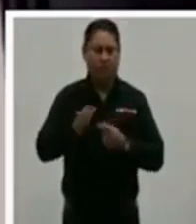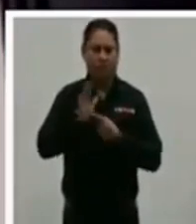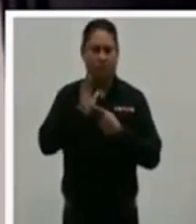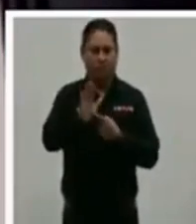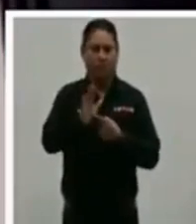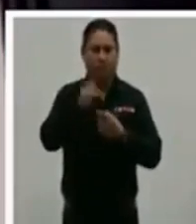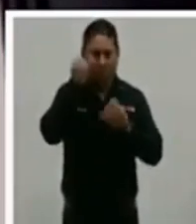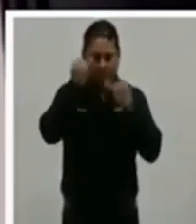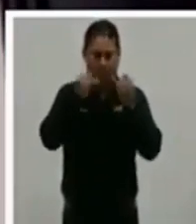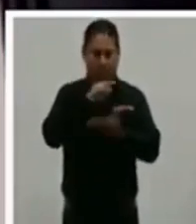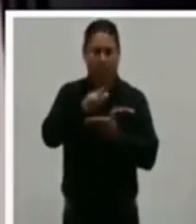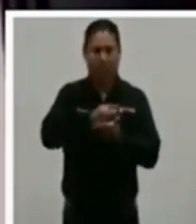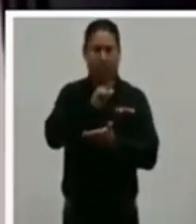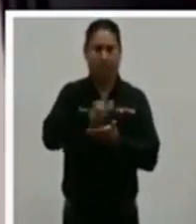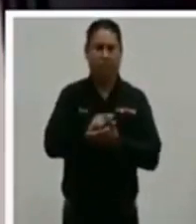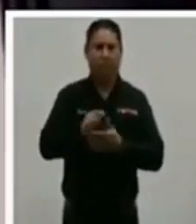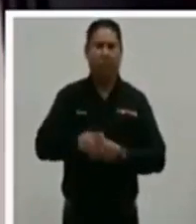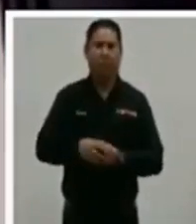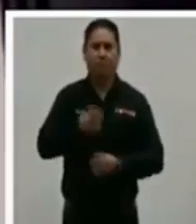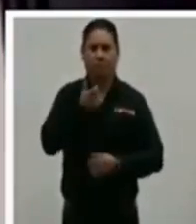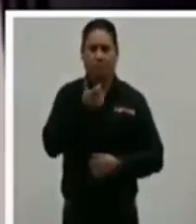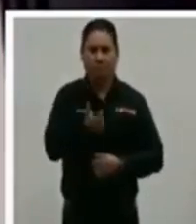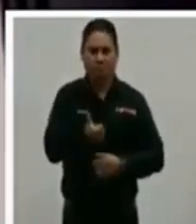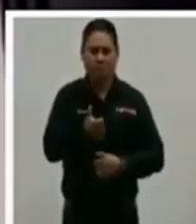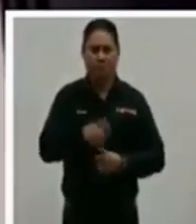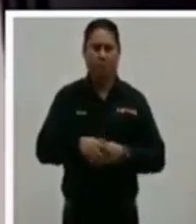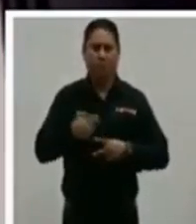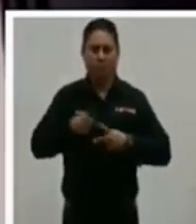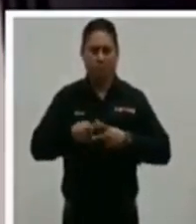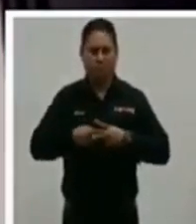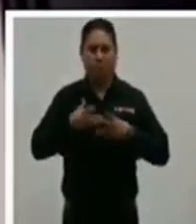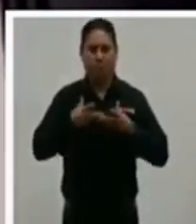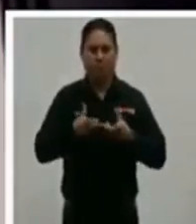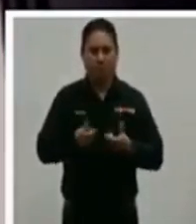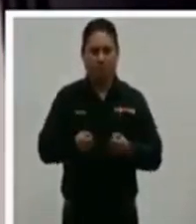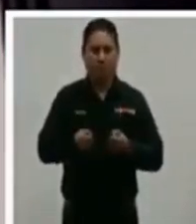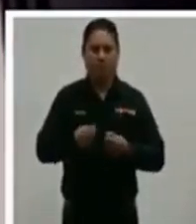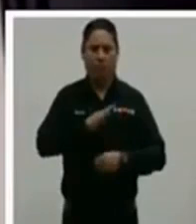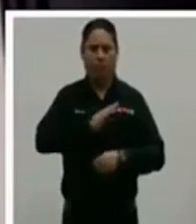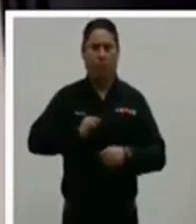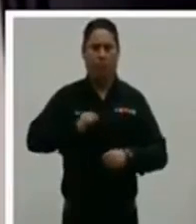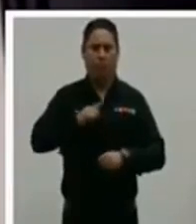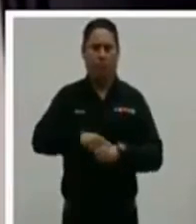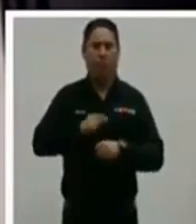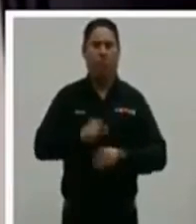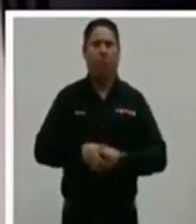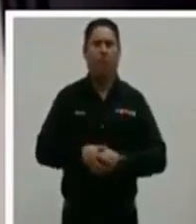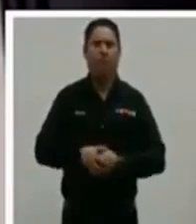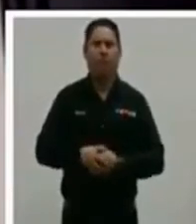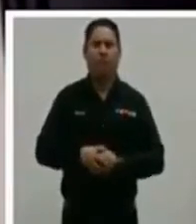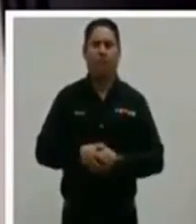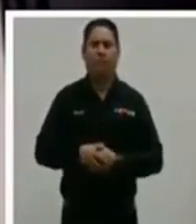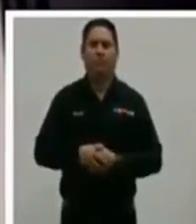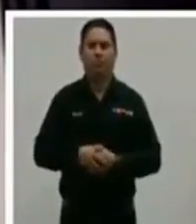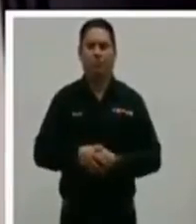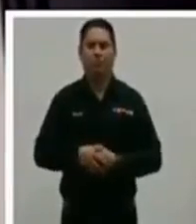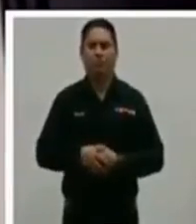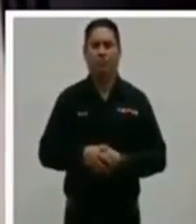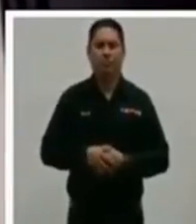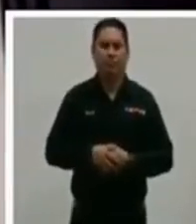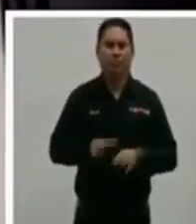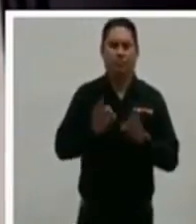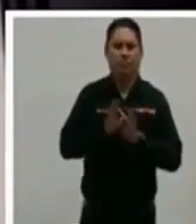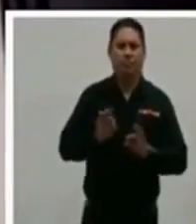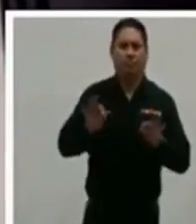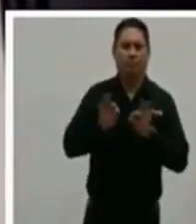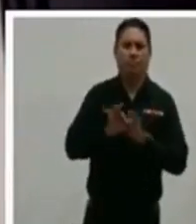de la iniciativa de la Ley de Presupuesto, Contabilidad y Gasto Público Municipal es trascendental